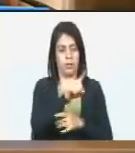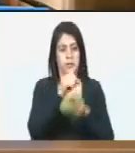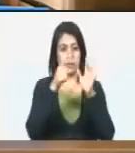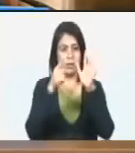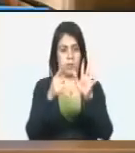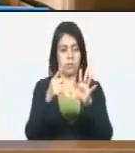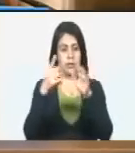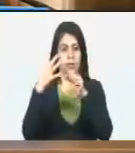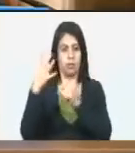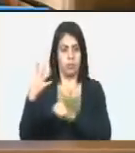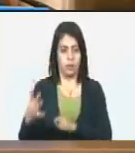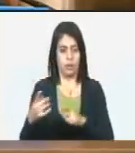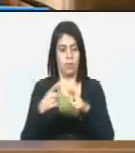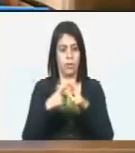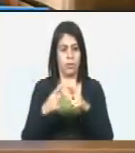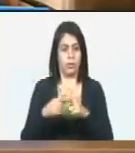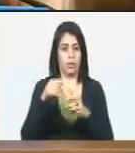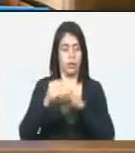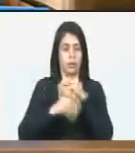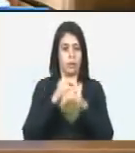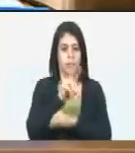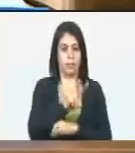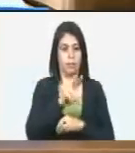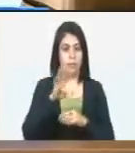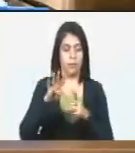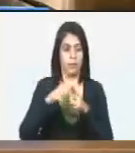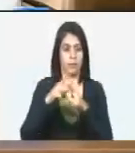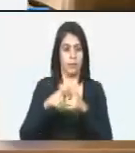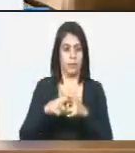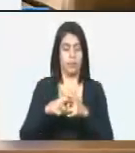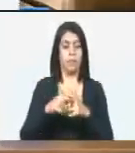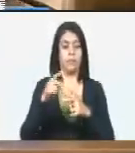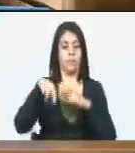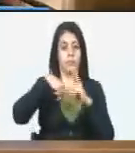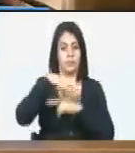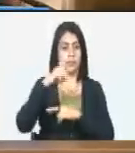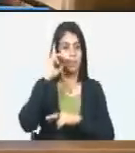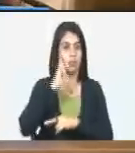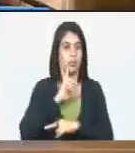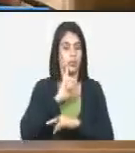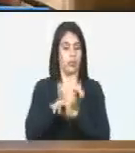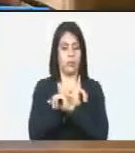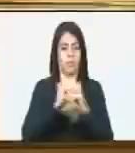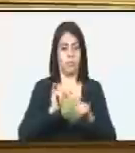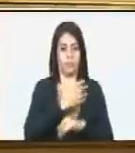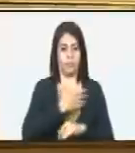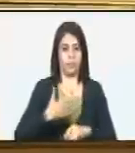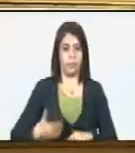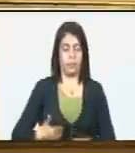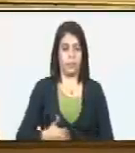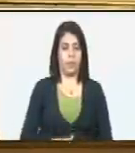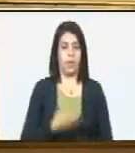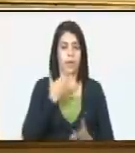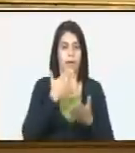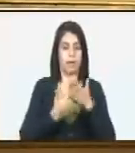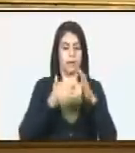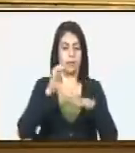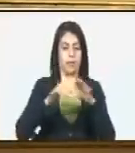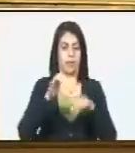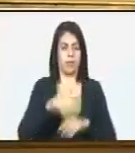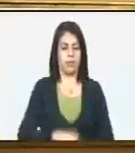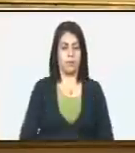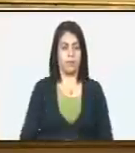de la Federación y 24 de la Revolución Bolivariana. Es todo, señor presidente. Gracias, secretaria. En